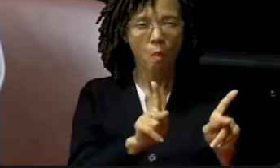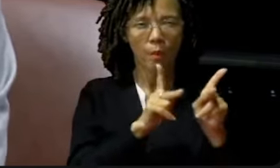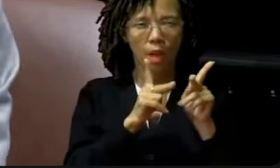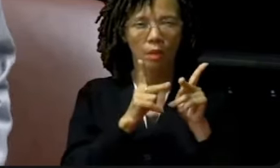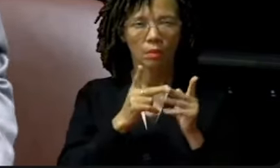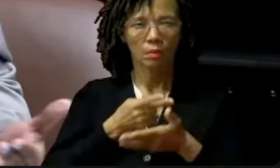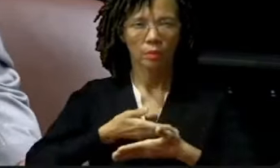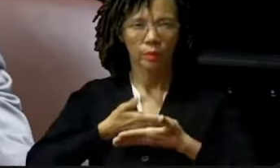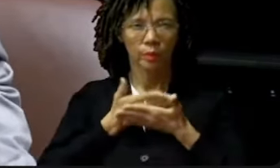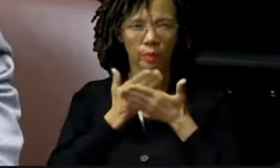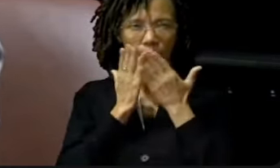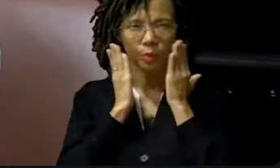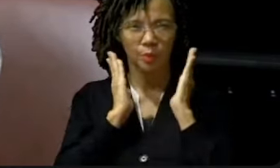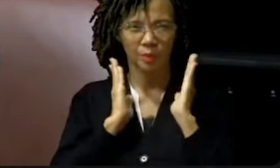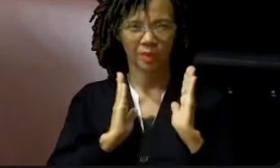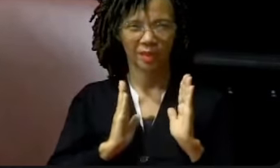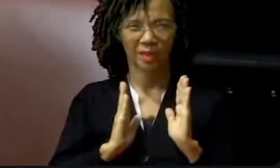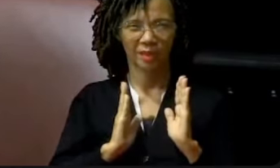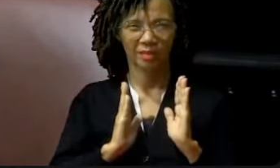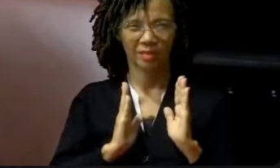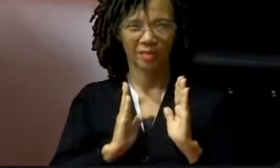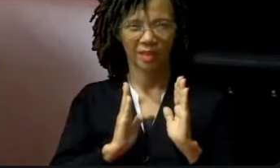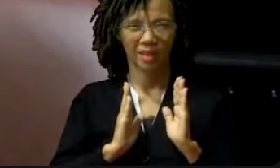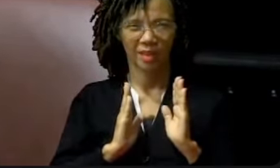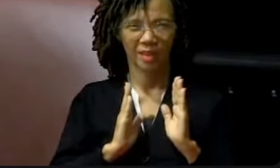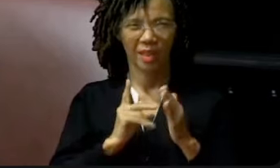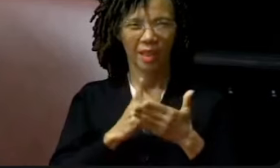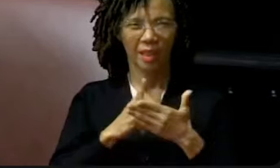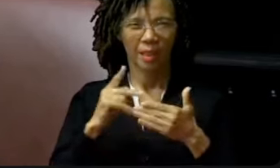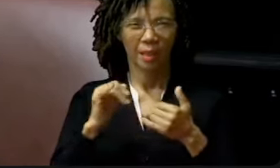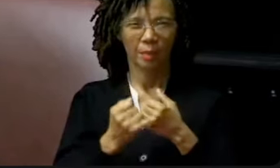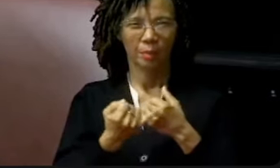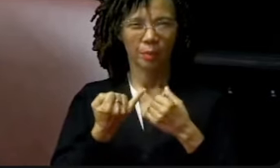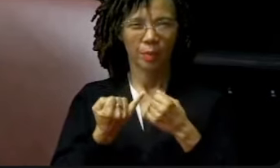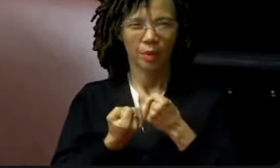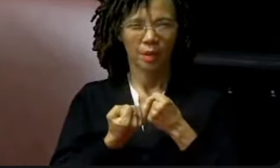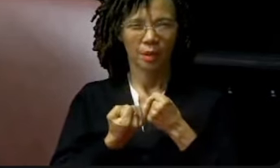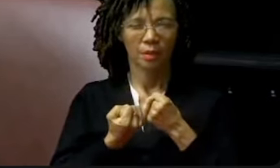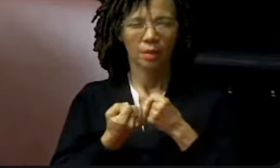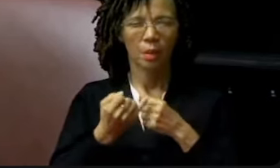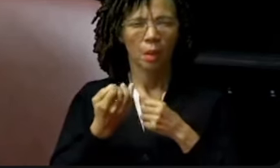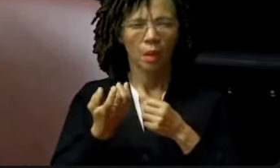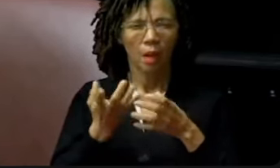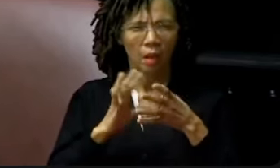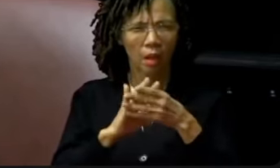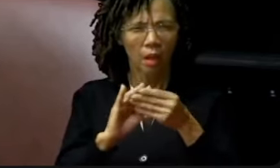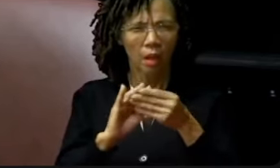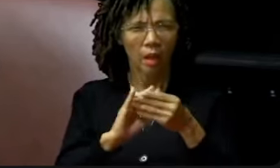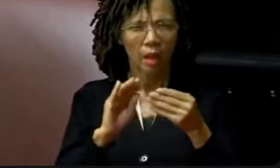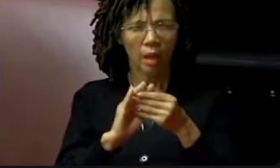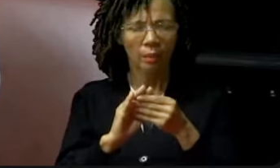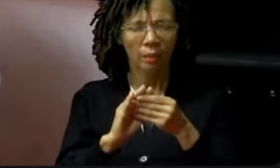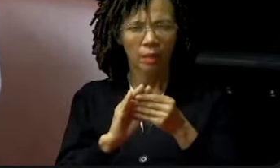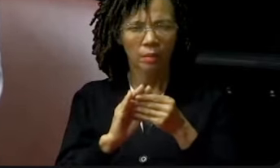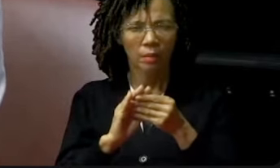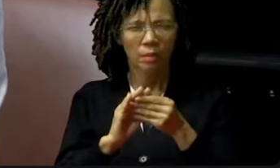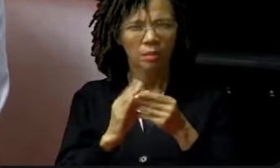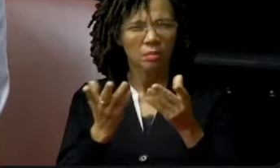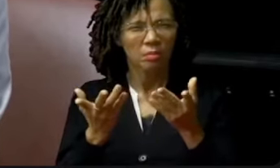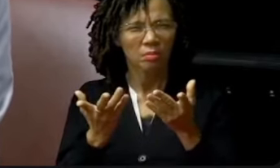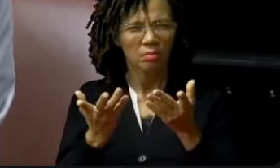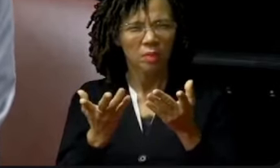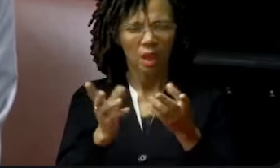sentido. Este proyecto que se ha leído no me dice cuáles son las políticas que se van a ejecutar en